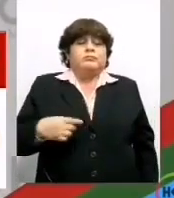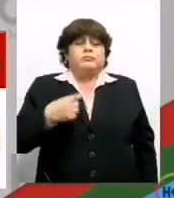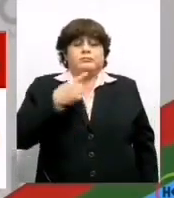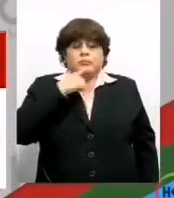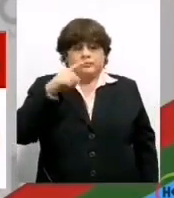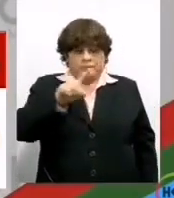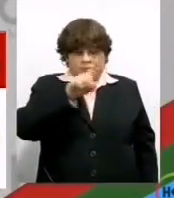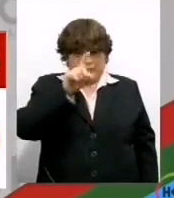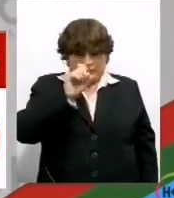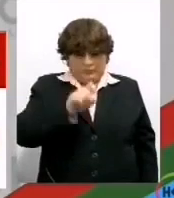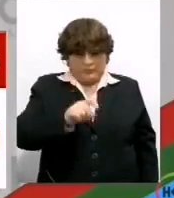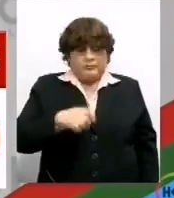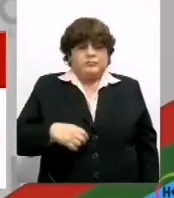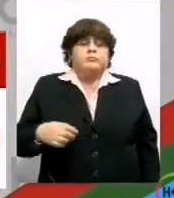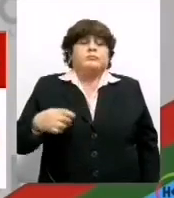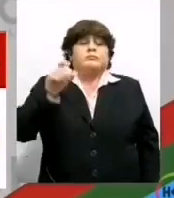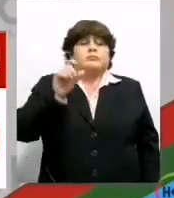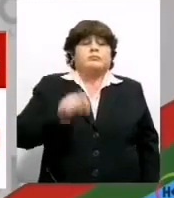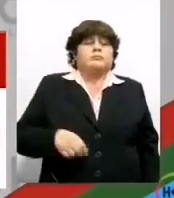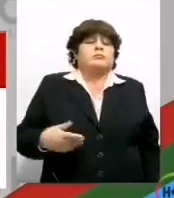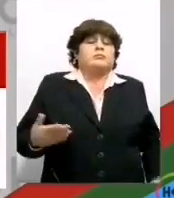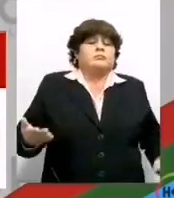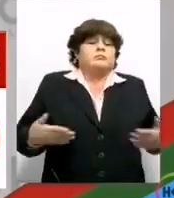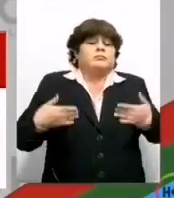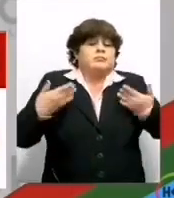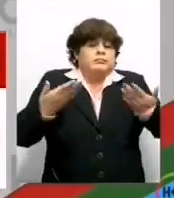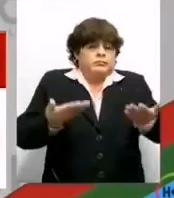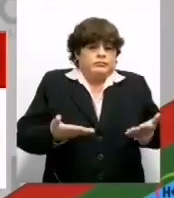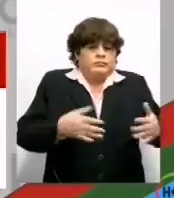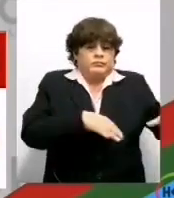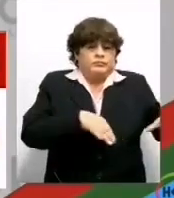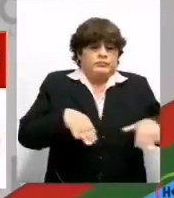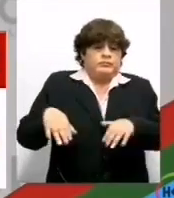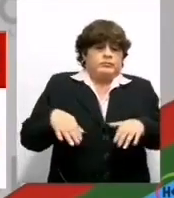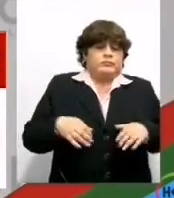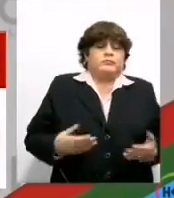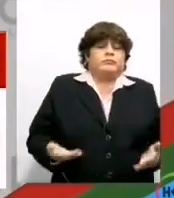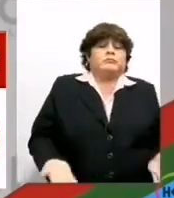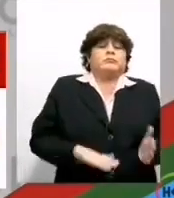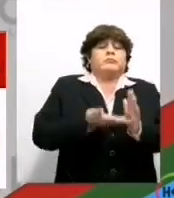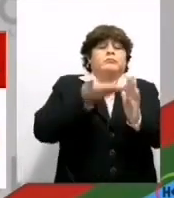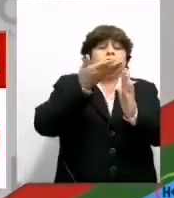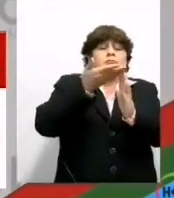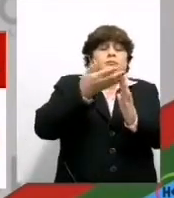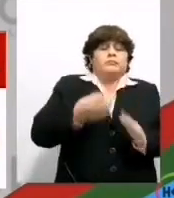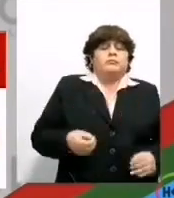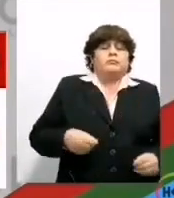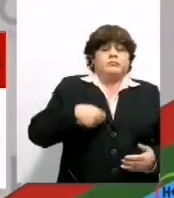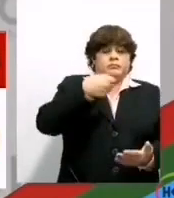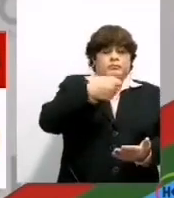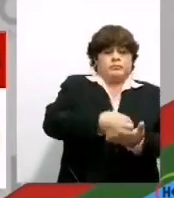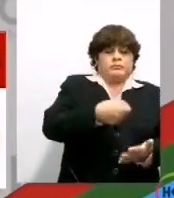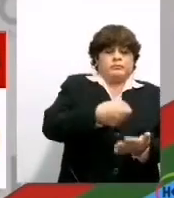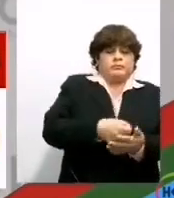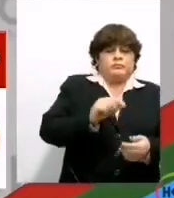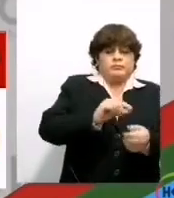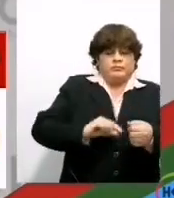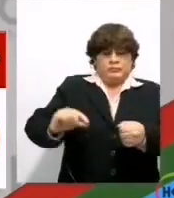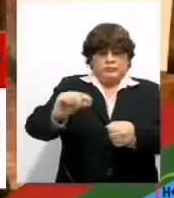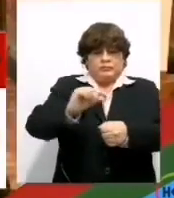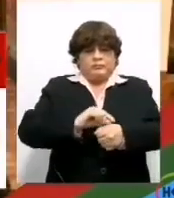Entonces yo le pregunto al Señor candidato Qué cosa va a ser para incrementar el presupuesto del gobierno